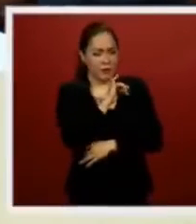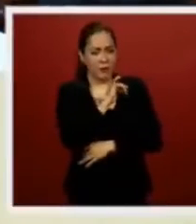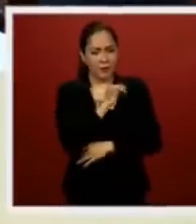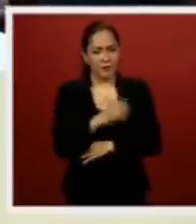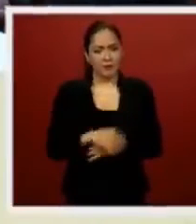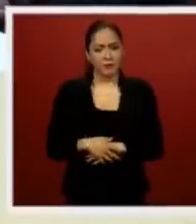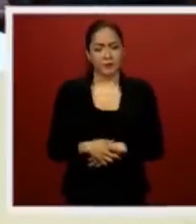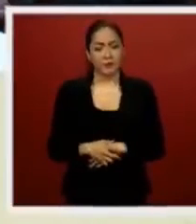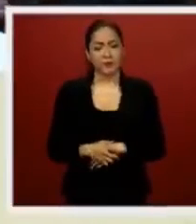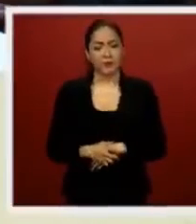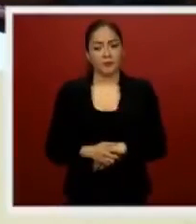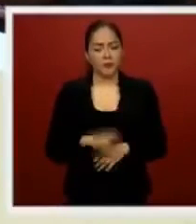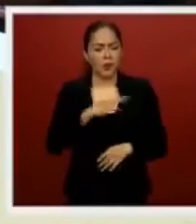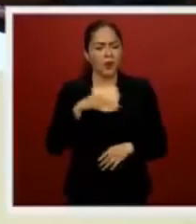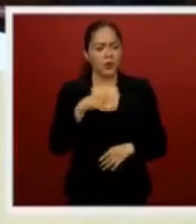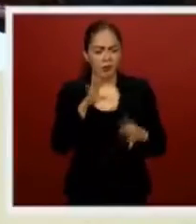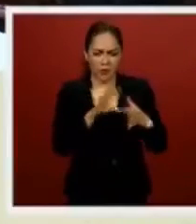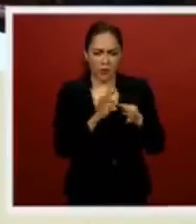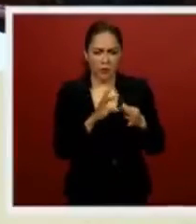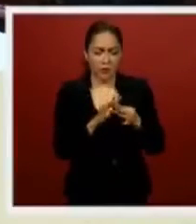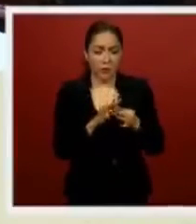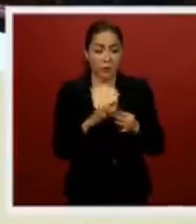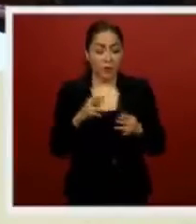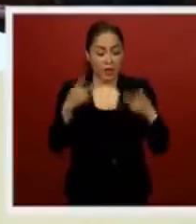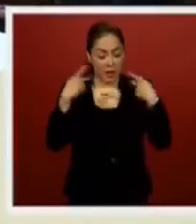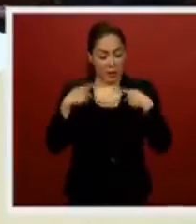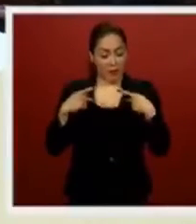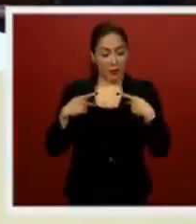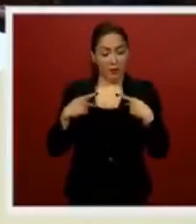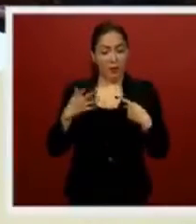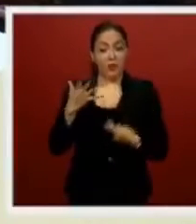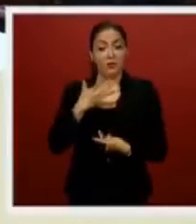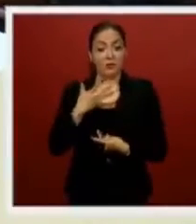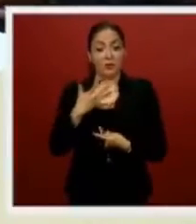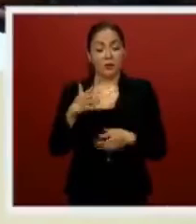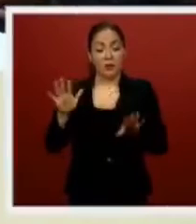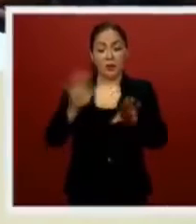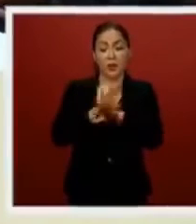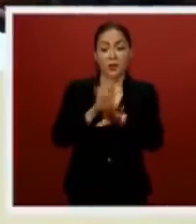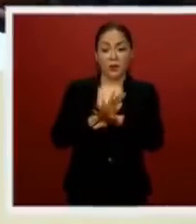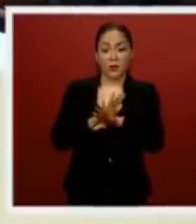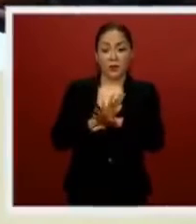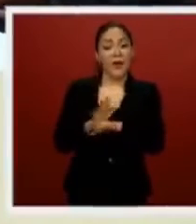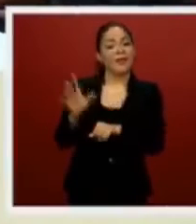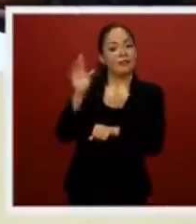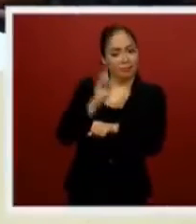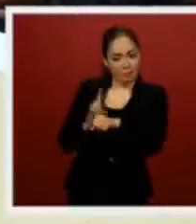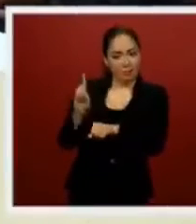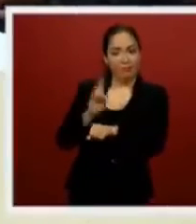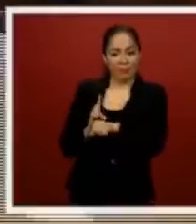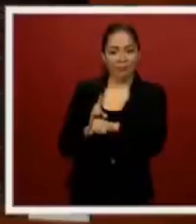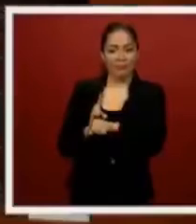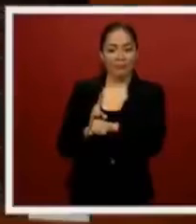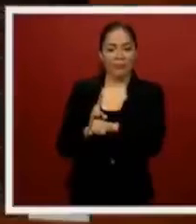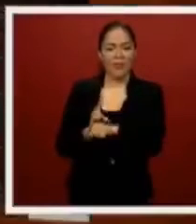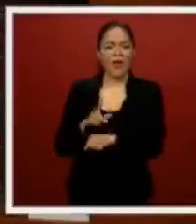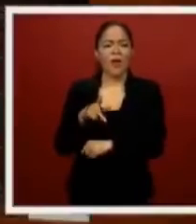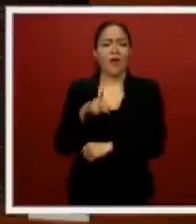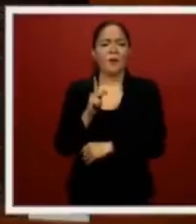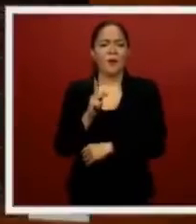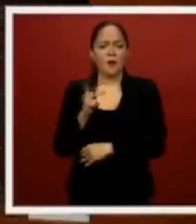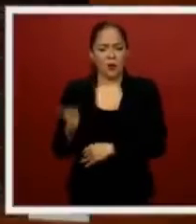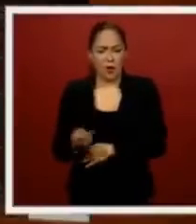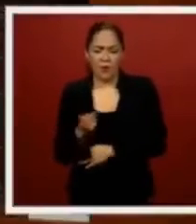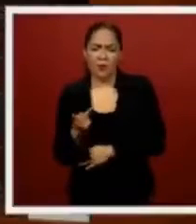de que los seres humanos vivimos cambios y en realidad cambiamos a diario. Pero la pregunta